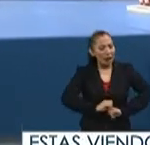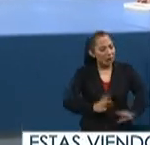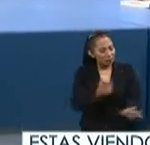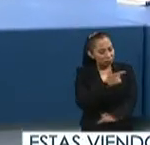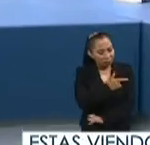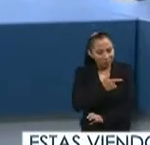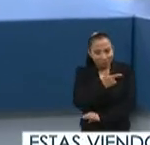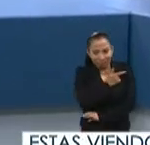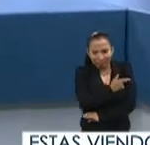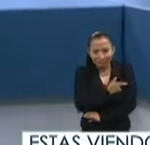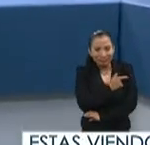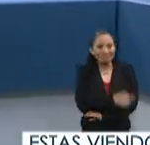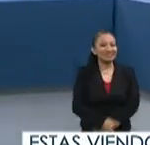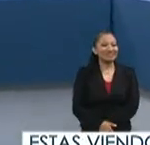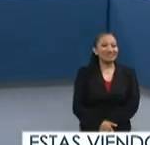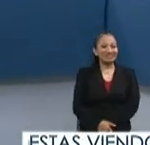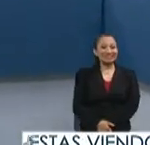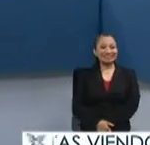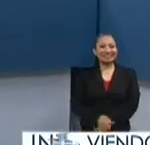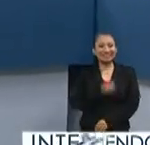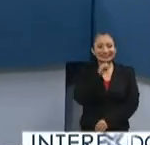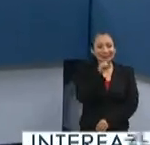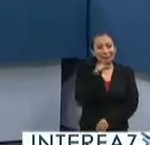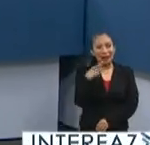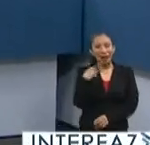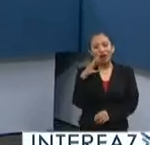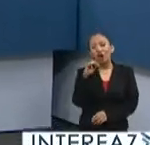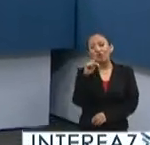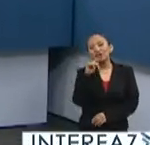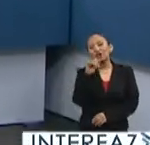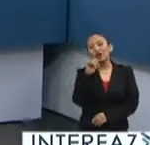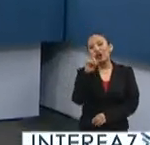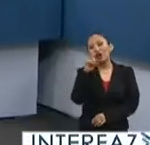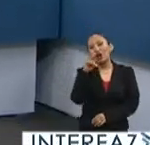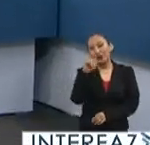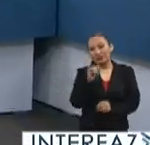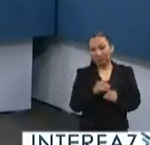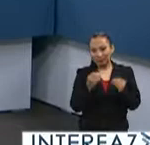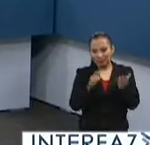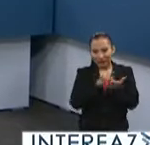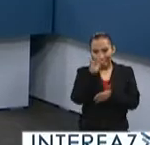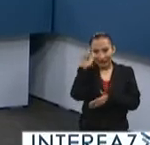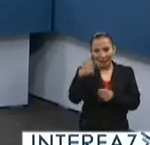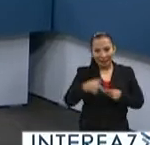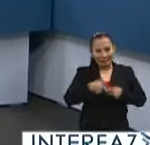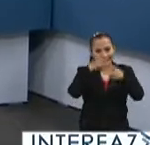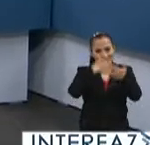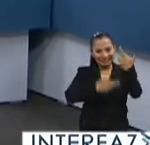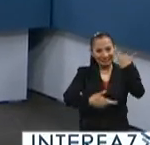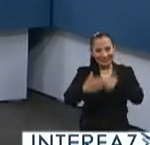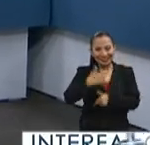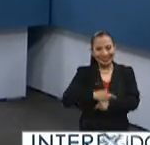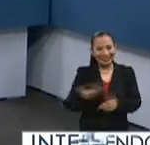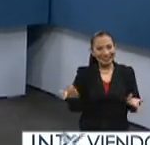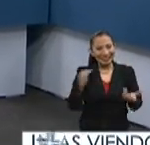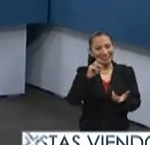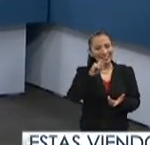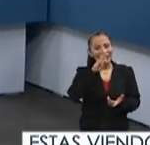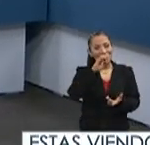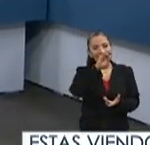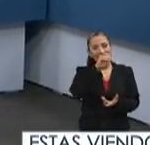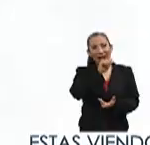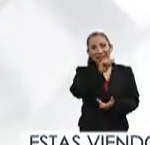con muchísimo gusto. Gran colisionador también. Gracias. Sí, hablemos del gran colisionador de hadrones. Gracias, doctor. Gracias. Vamos a hacer una pausa, regresamos. Esto es Interfaz.